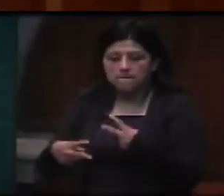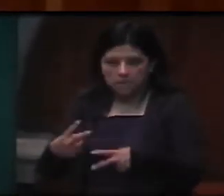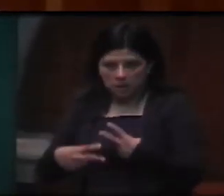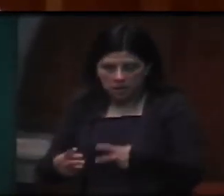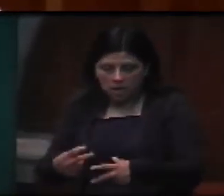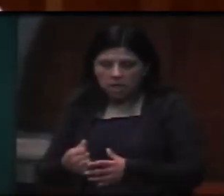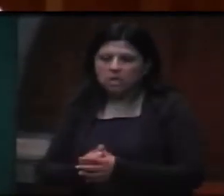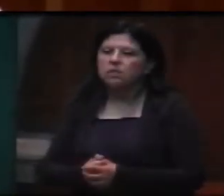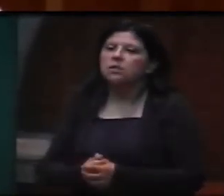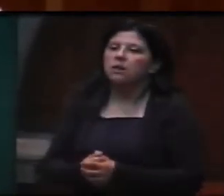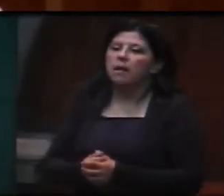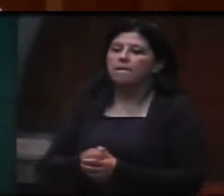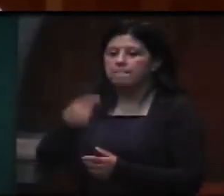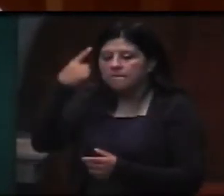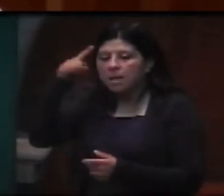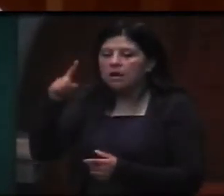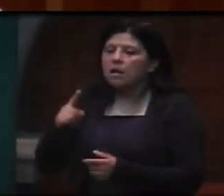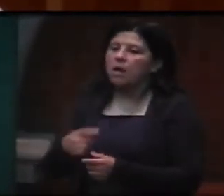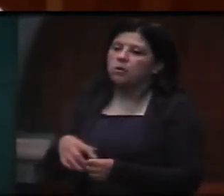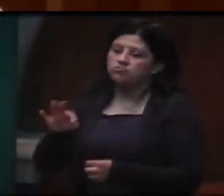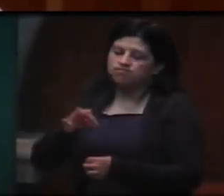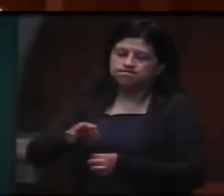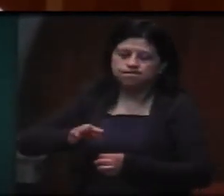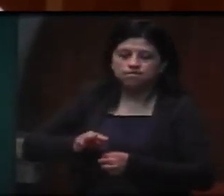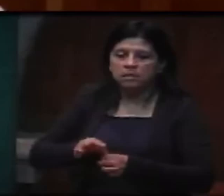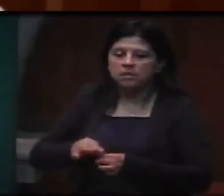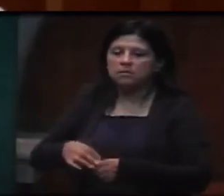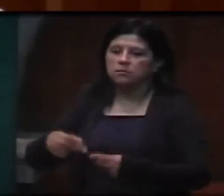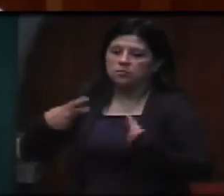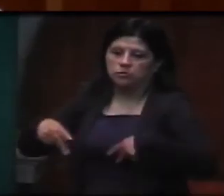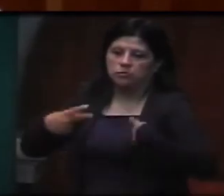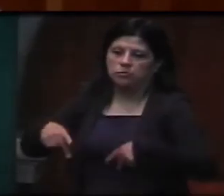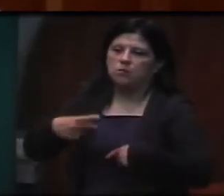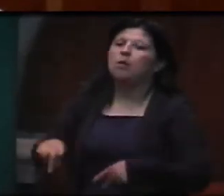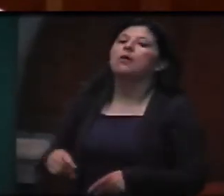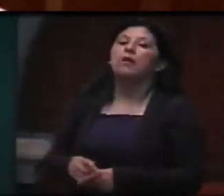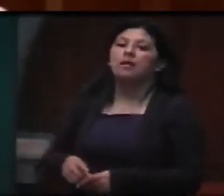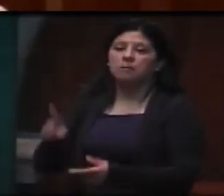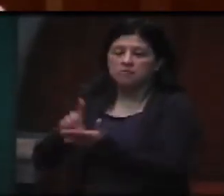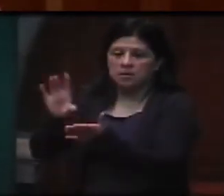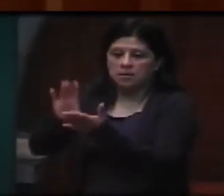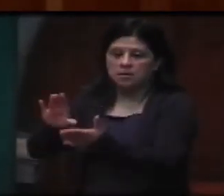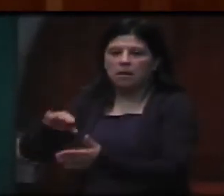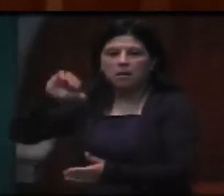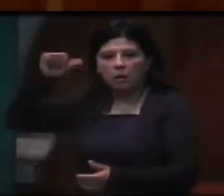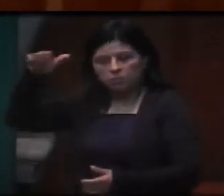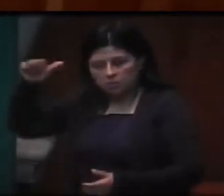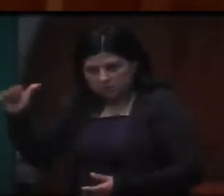este punto a las personas con discapacidad auditivas. Gracias. Es cuanto, Presidenta.